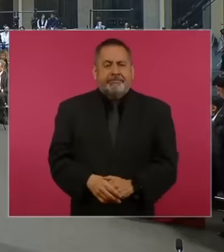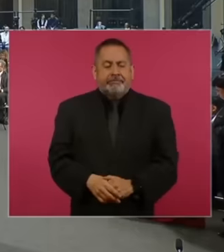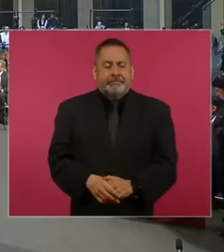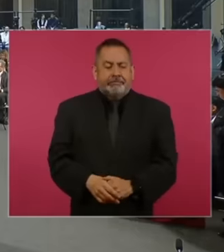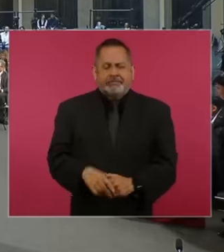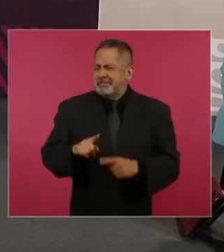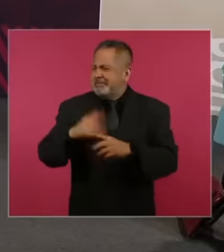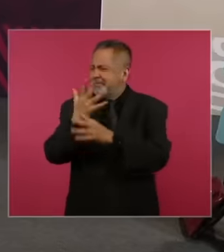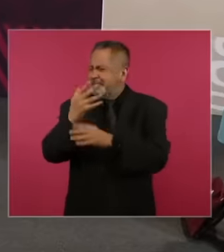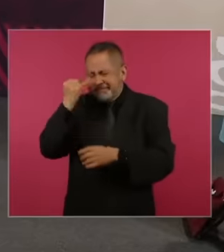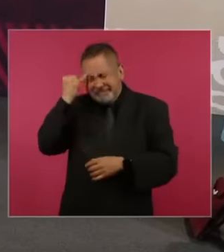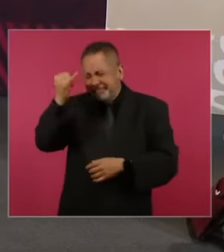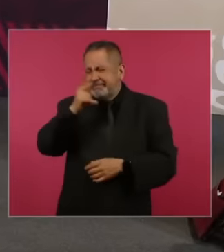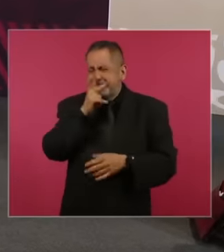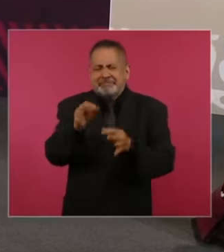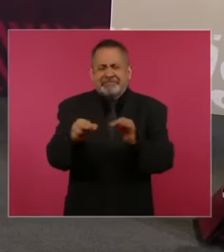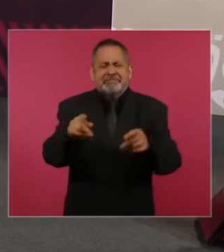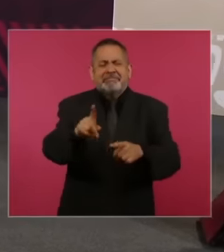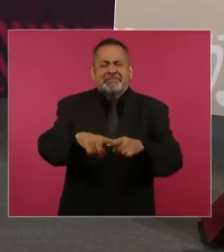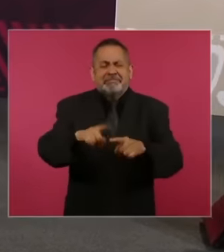¿De quién es la frase?